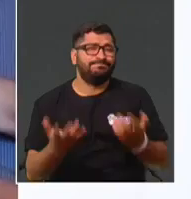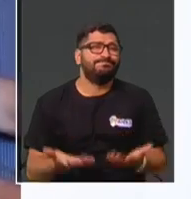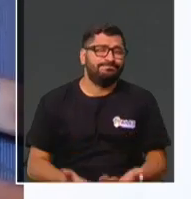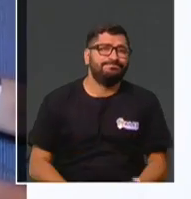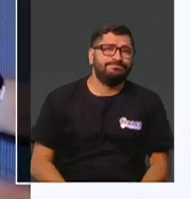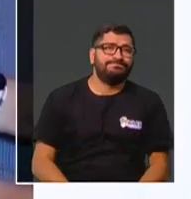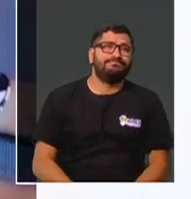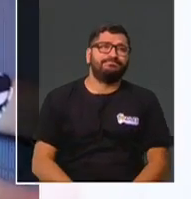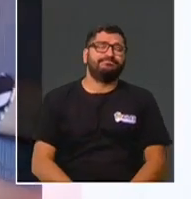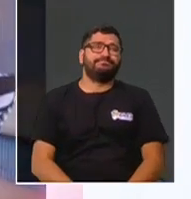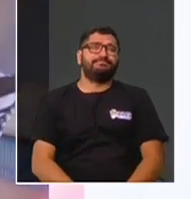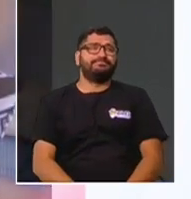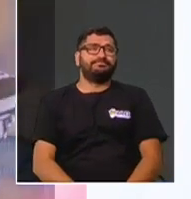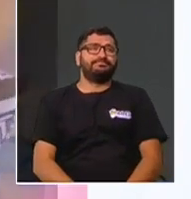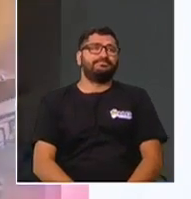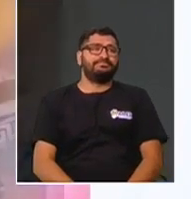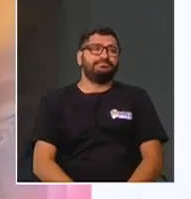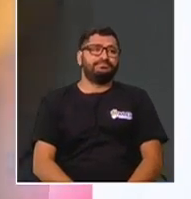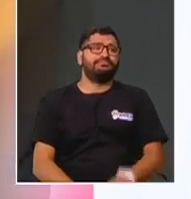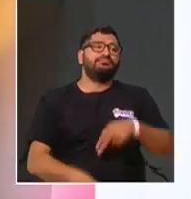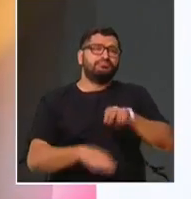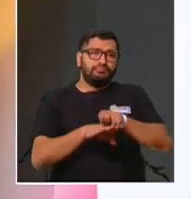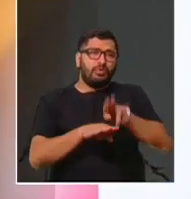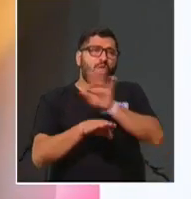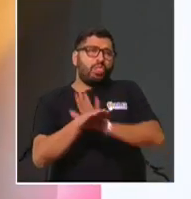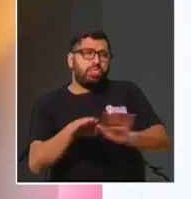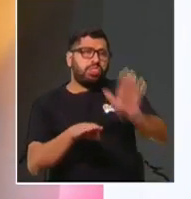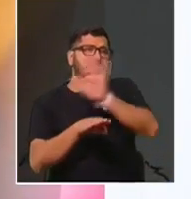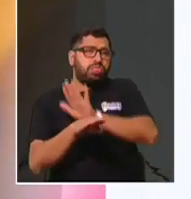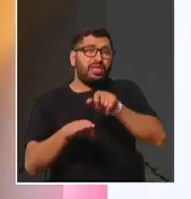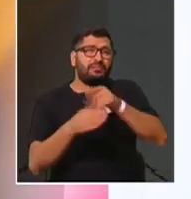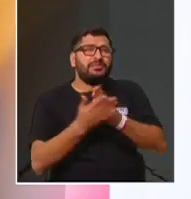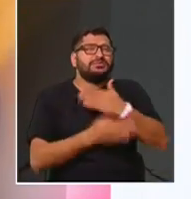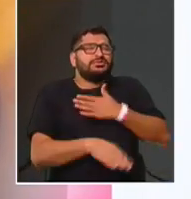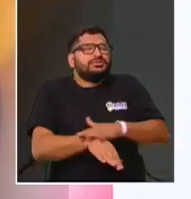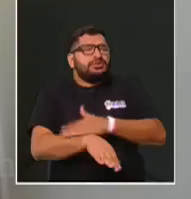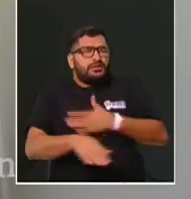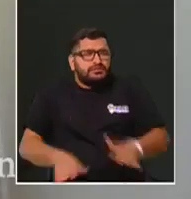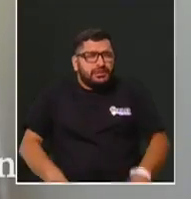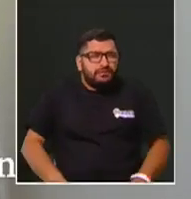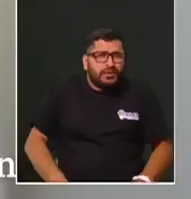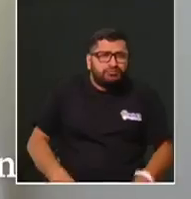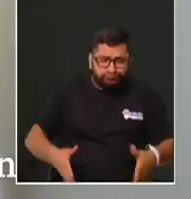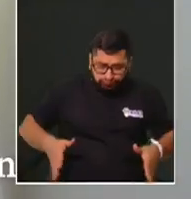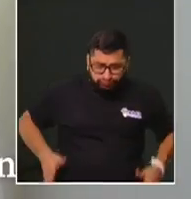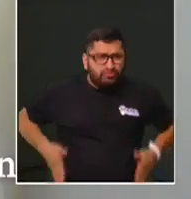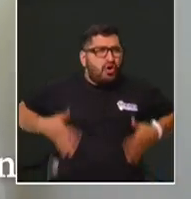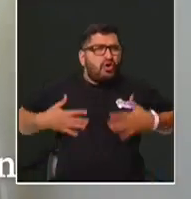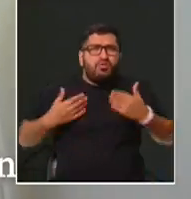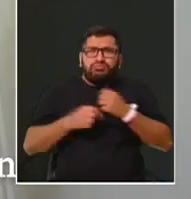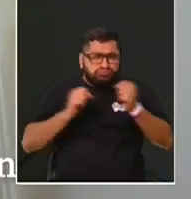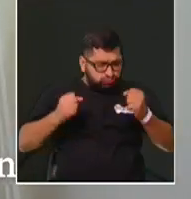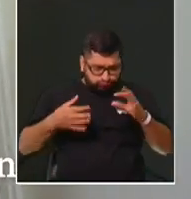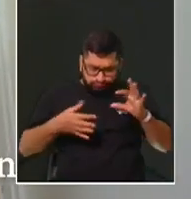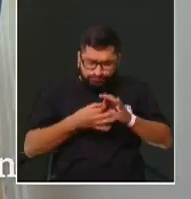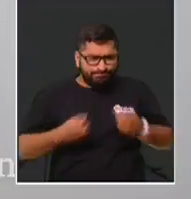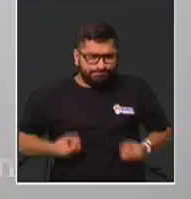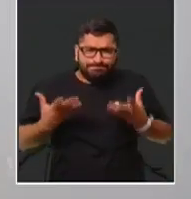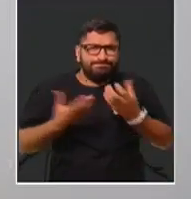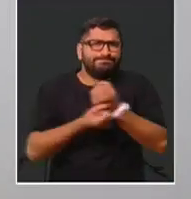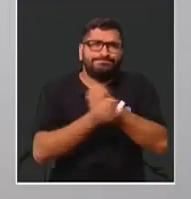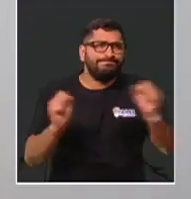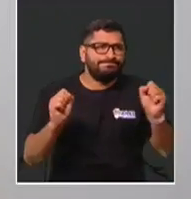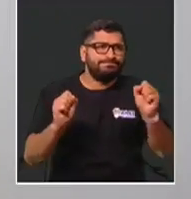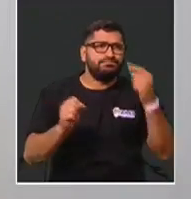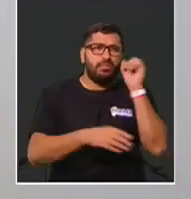Por el hecho de estar mucho rato acostada y el no tener sensibilidad en las piernas, su tronco no respondía.